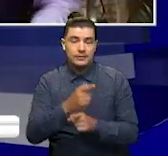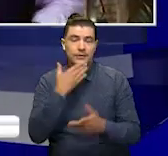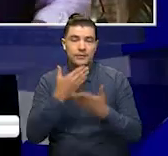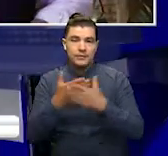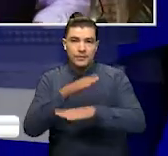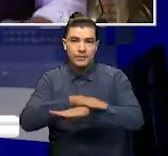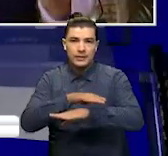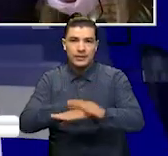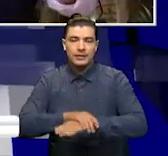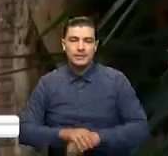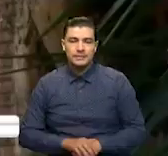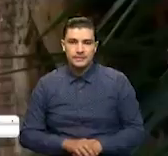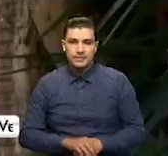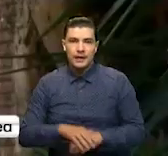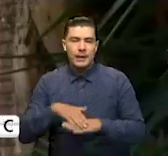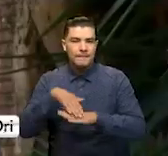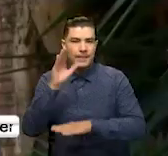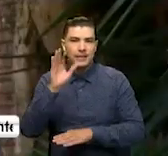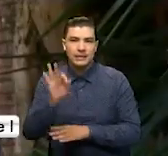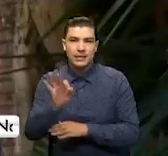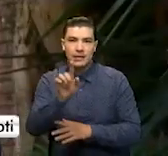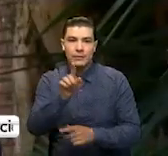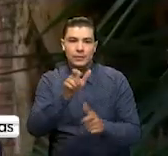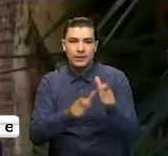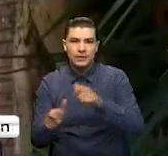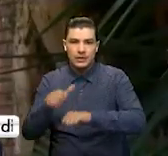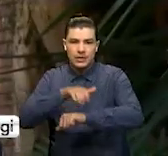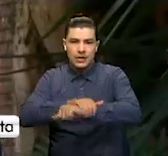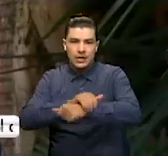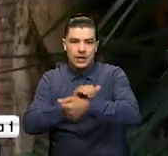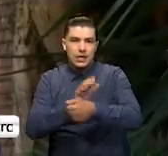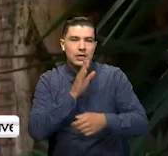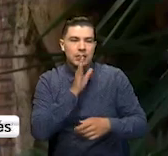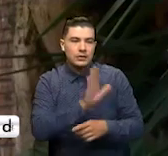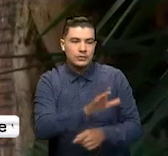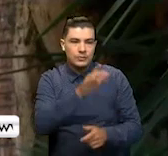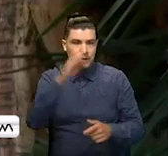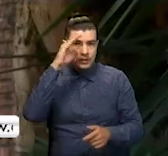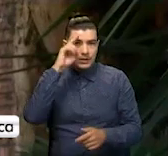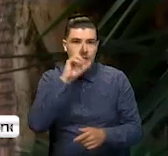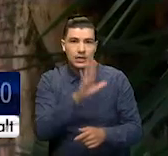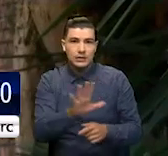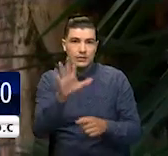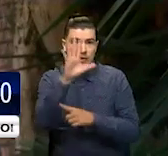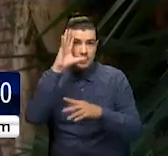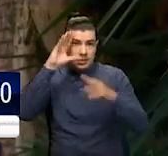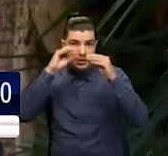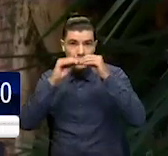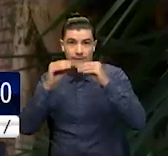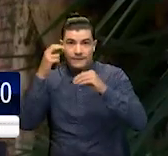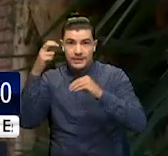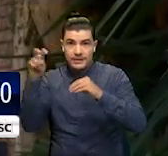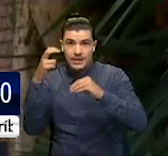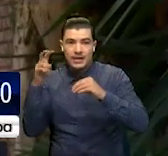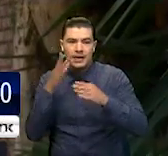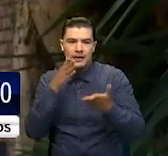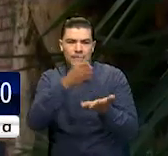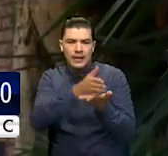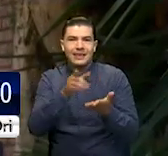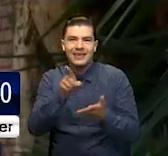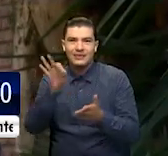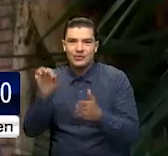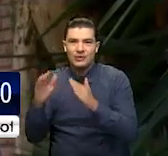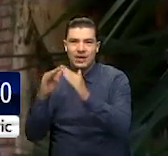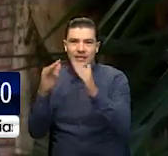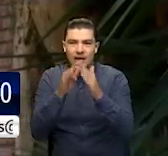Hola compañeros, buenas tardes. Fueron más de 31 capturas las que se produjeron por parte de la policía y fiscalía en 18 allanamientos realizados en